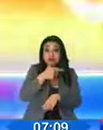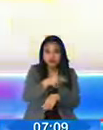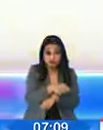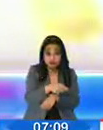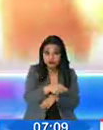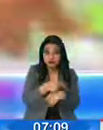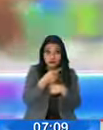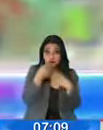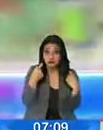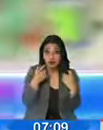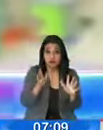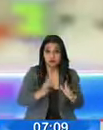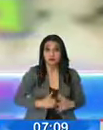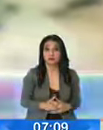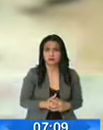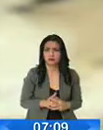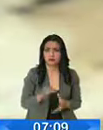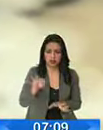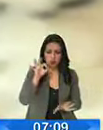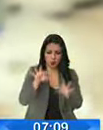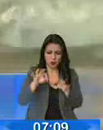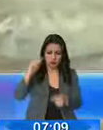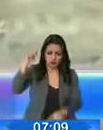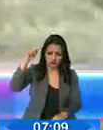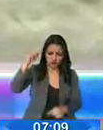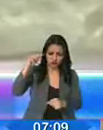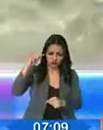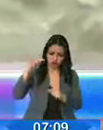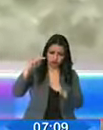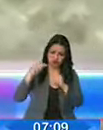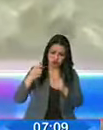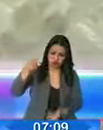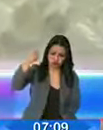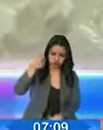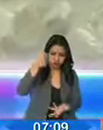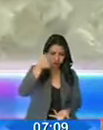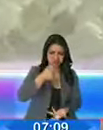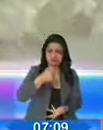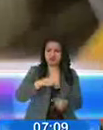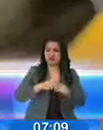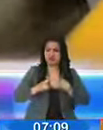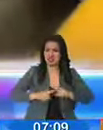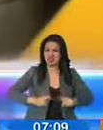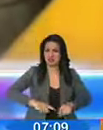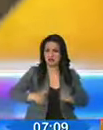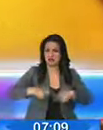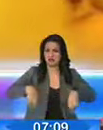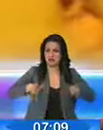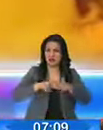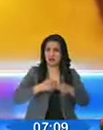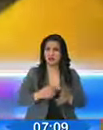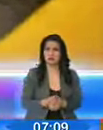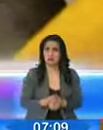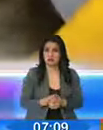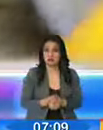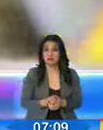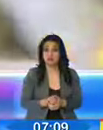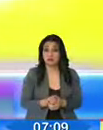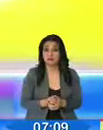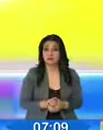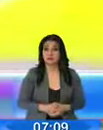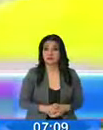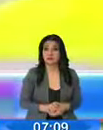alcohol. Encontraron envases de todo tamaño y a varios precios, incluso con los estragos a crédito.